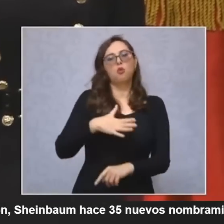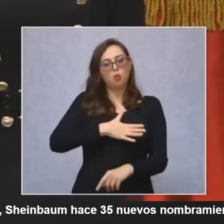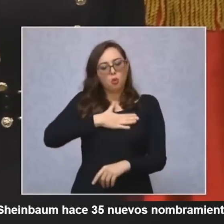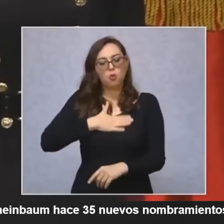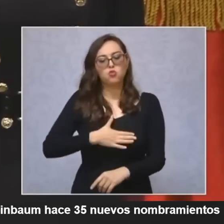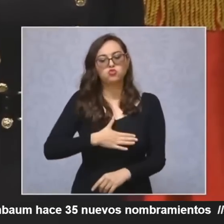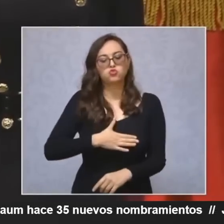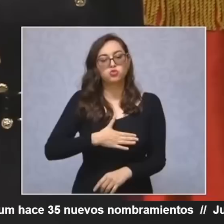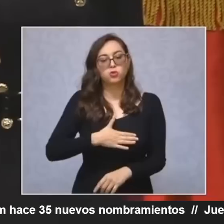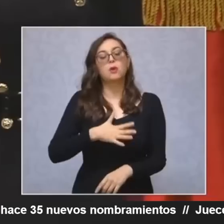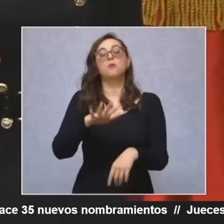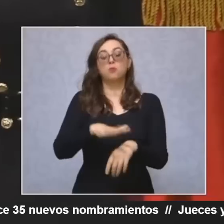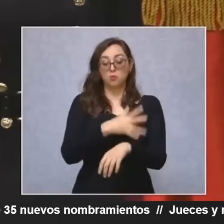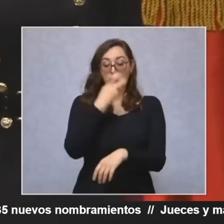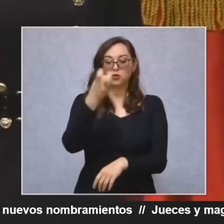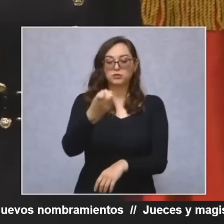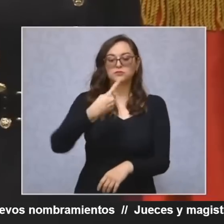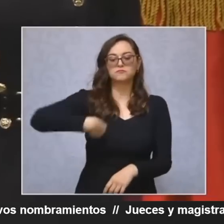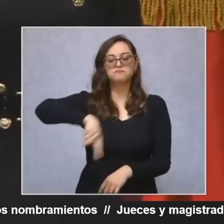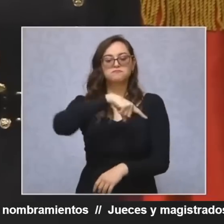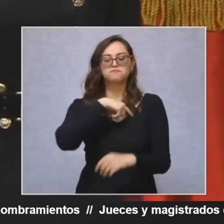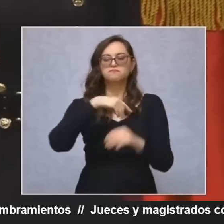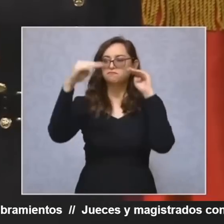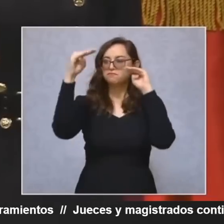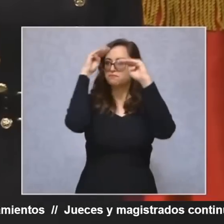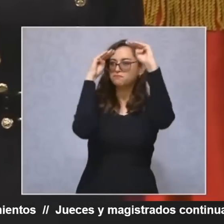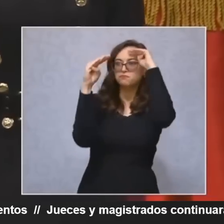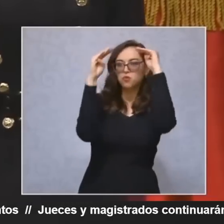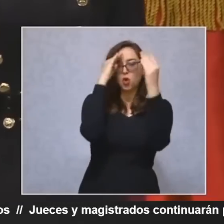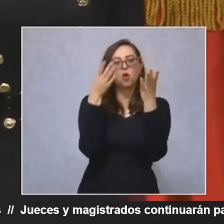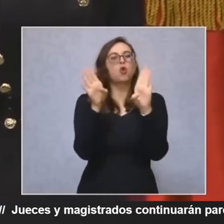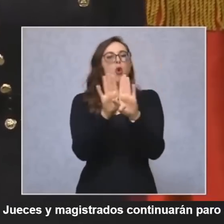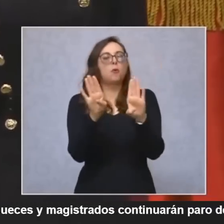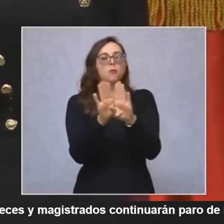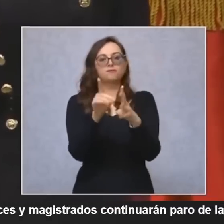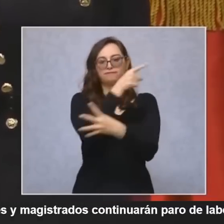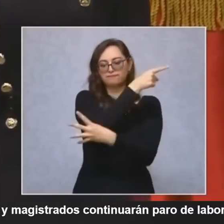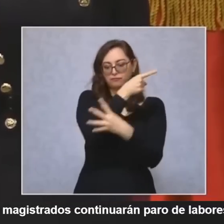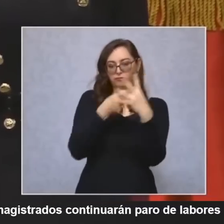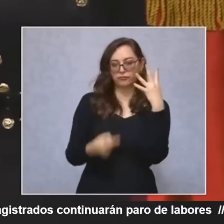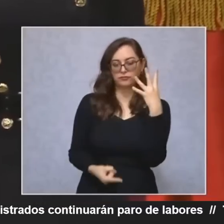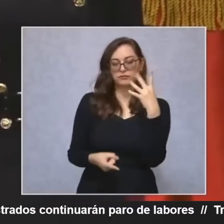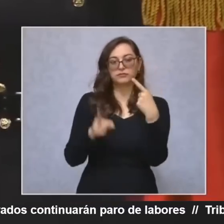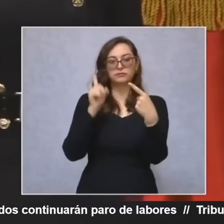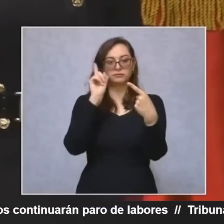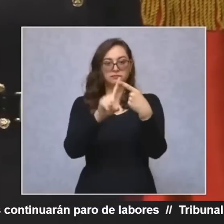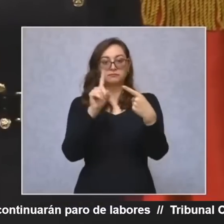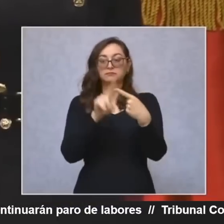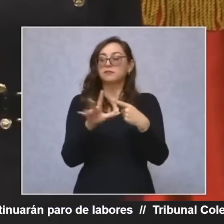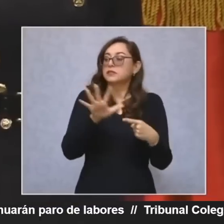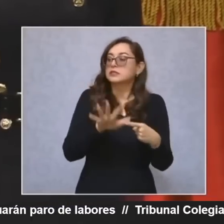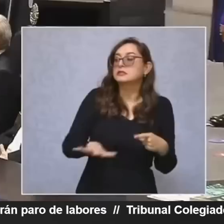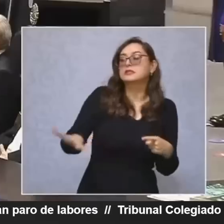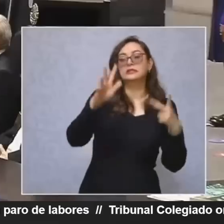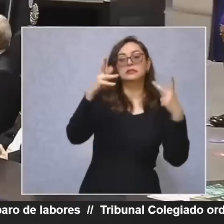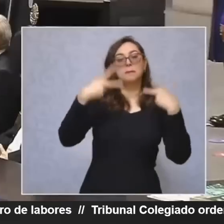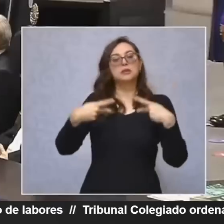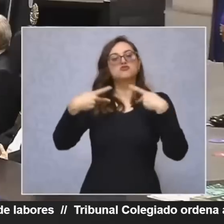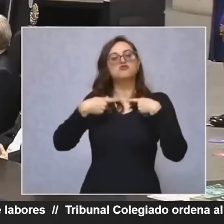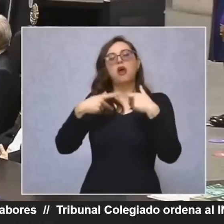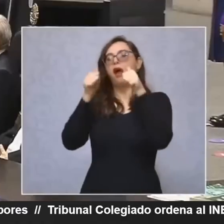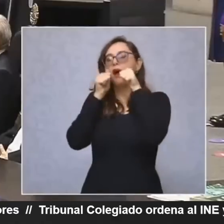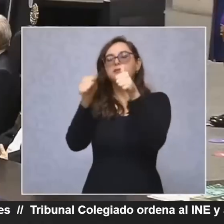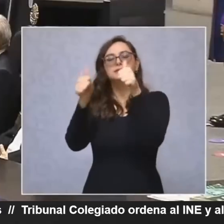nuestra estrategia consiste en 4 ejes. Atención a las causas,